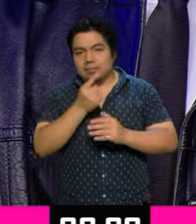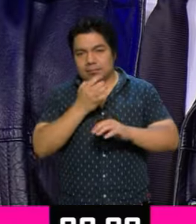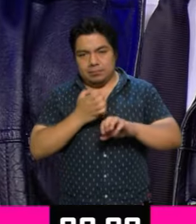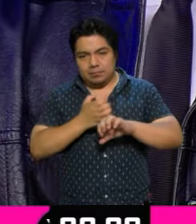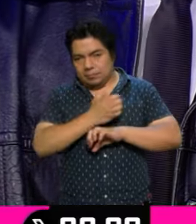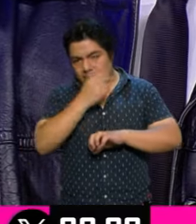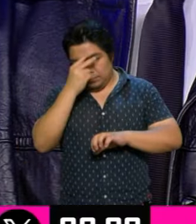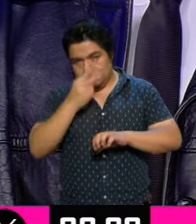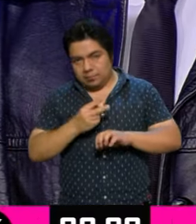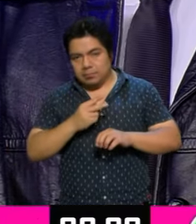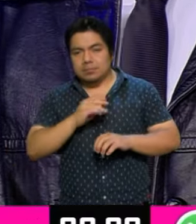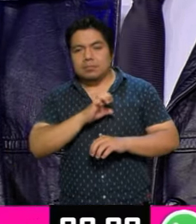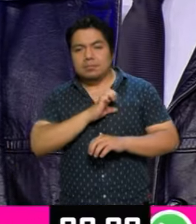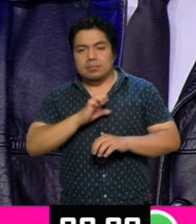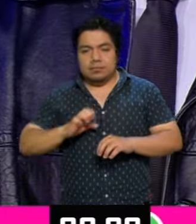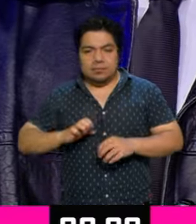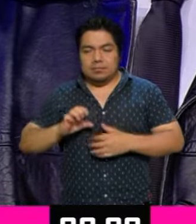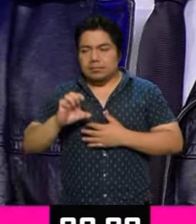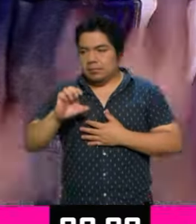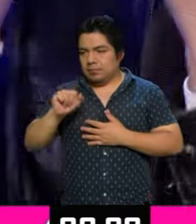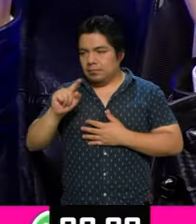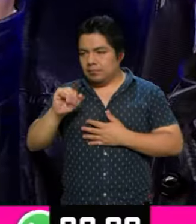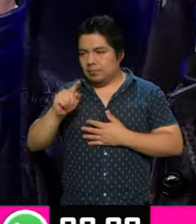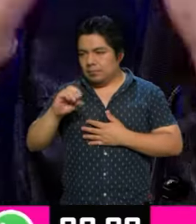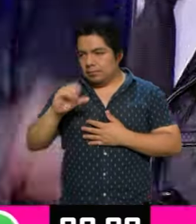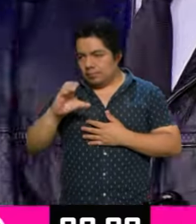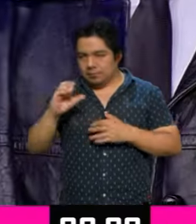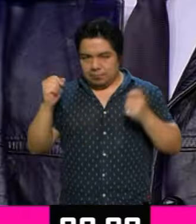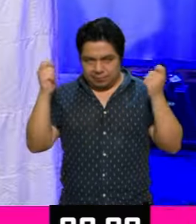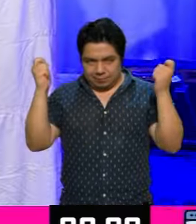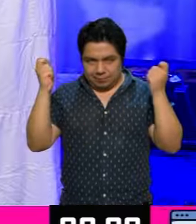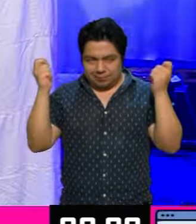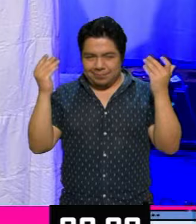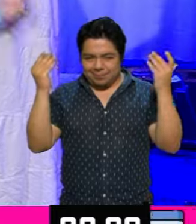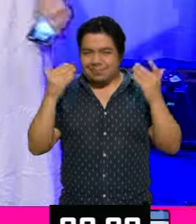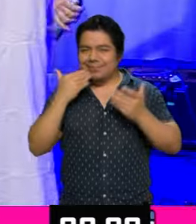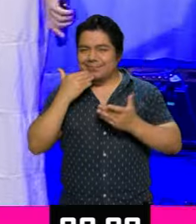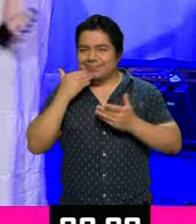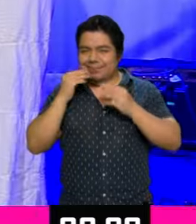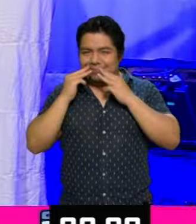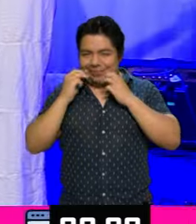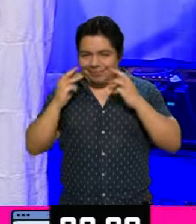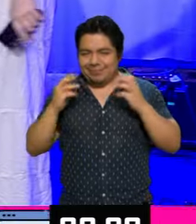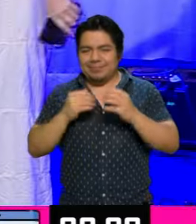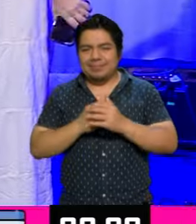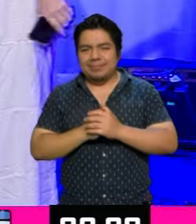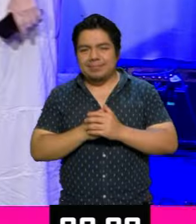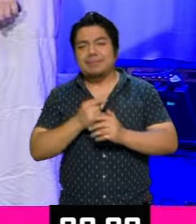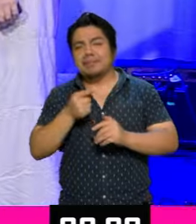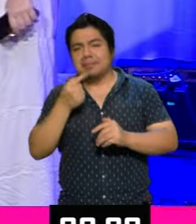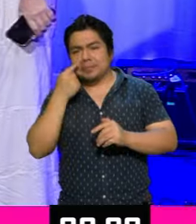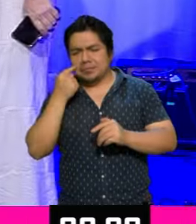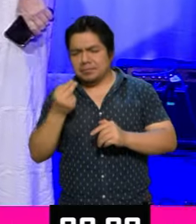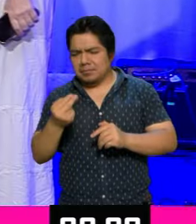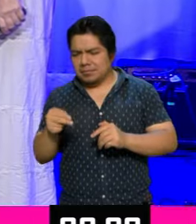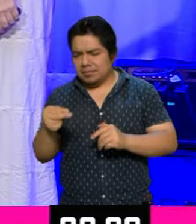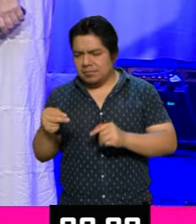de México, de Ecatepec. Arriba Ecatepec. Sí, arriba Ecatepec, señor. Y pues el